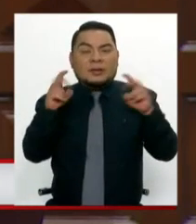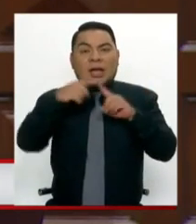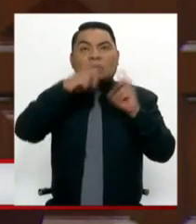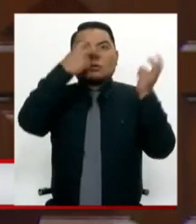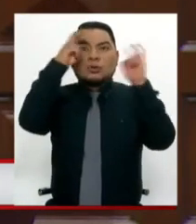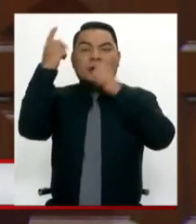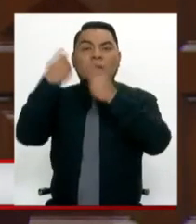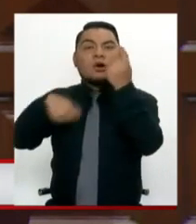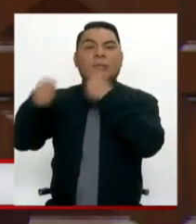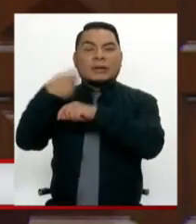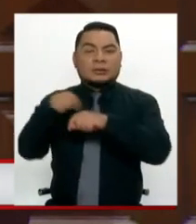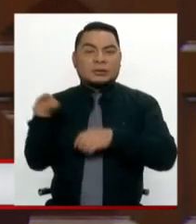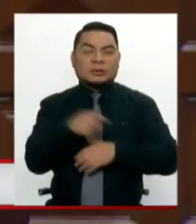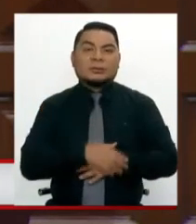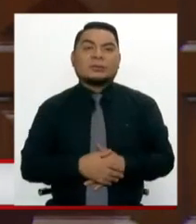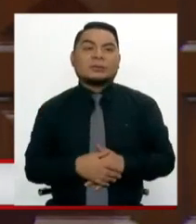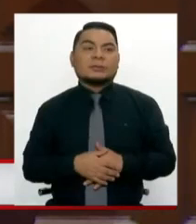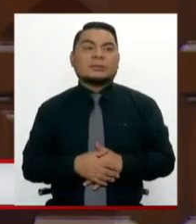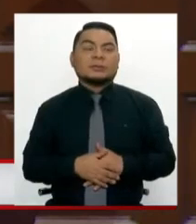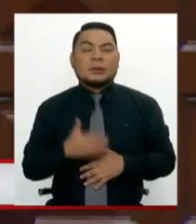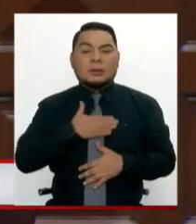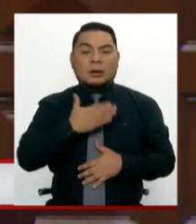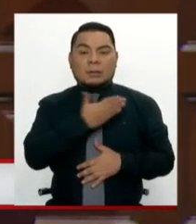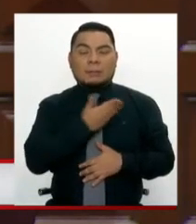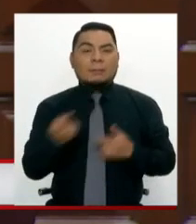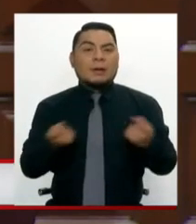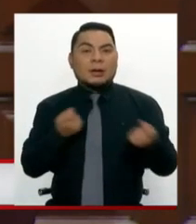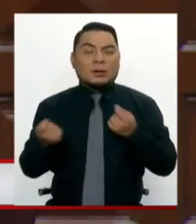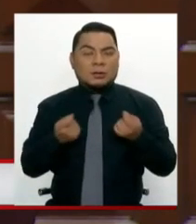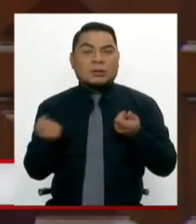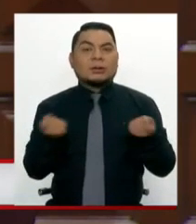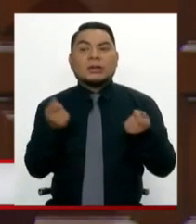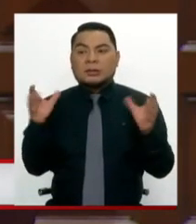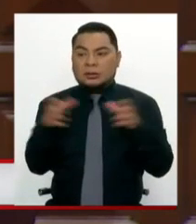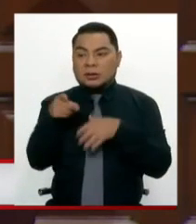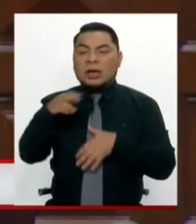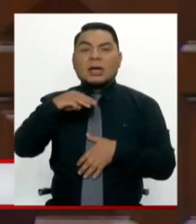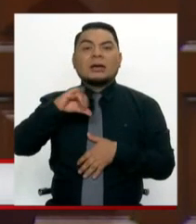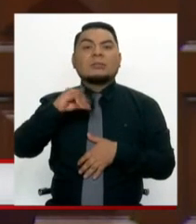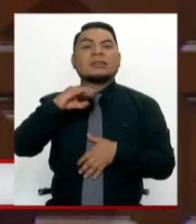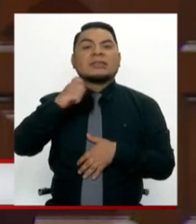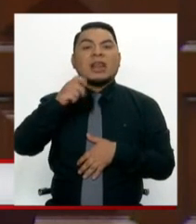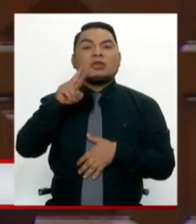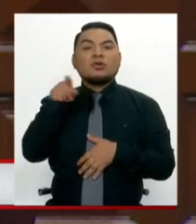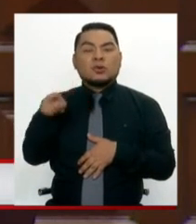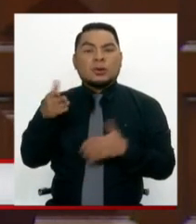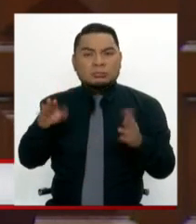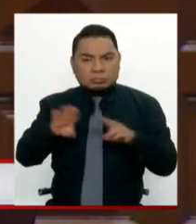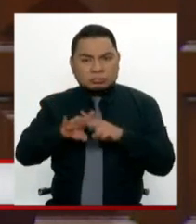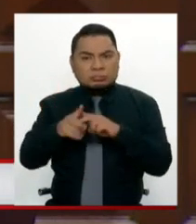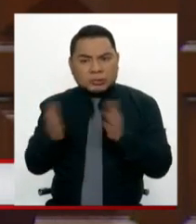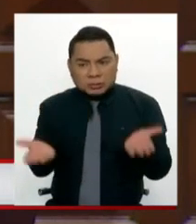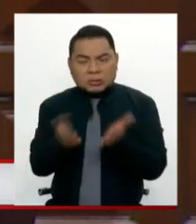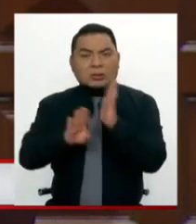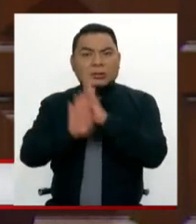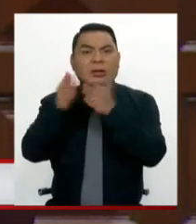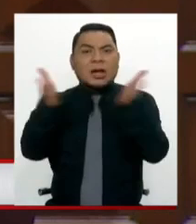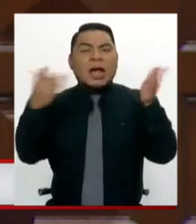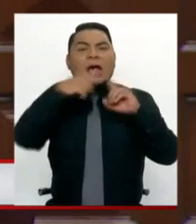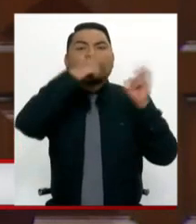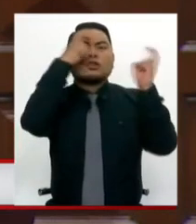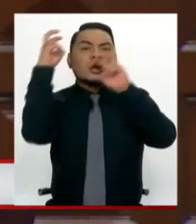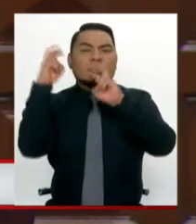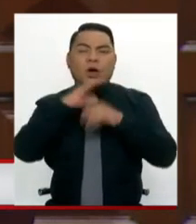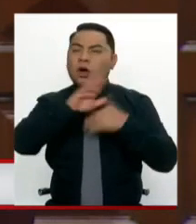comercio exterior. Mi gobierno conduce a través del MINCETUR la reactivación del turismo. Toda su cadena de